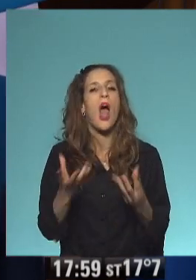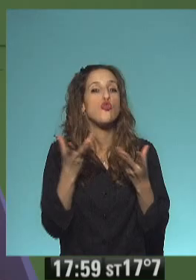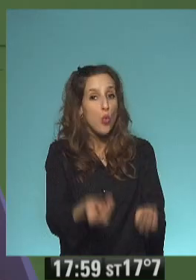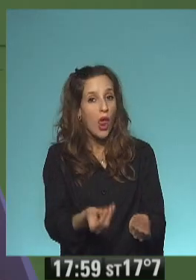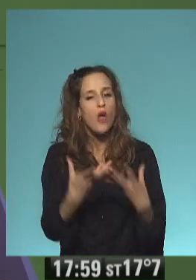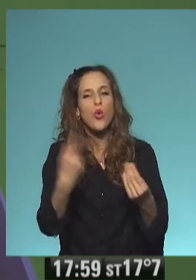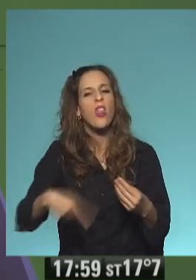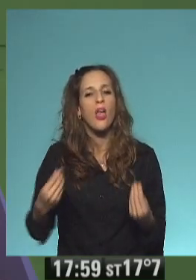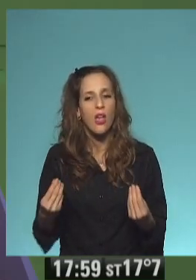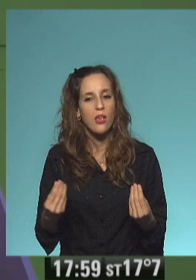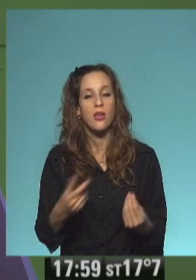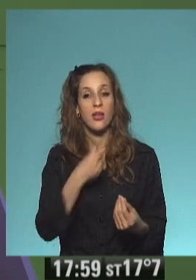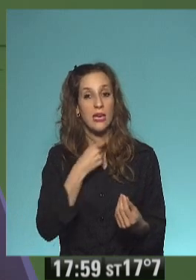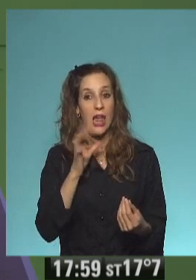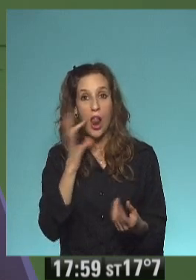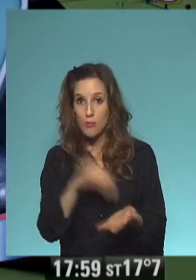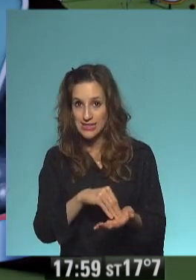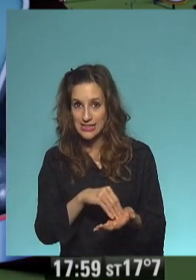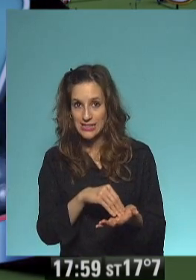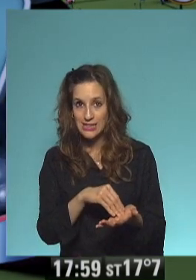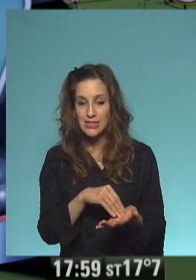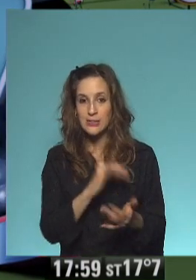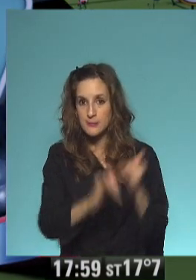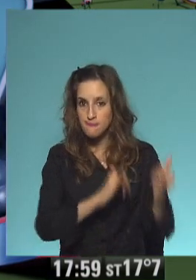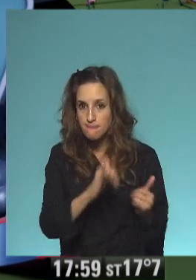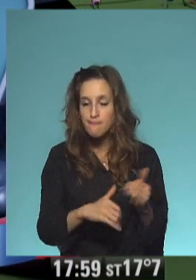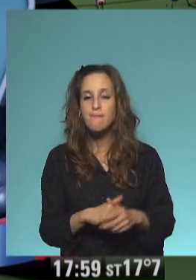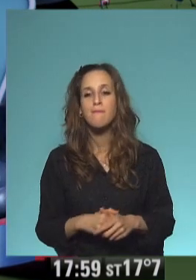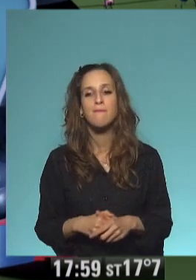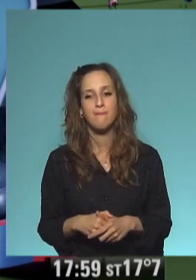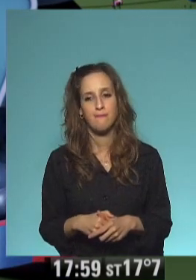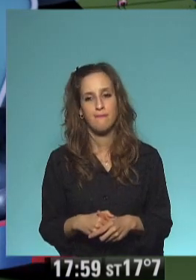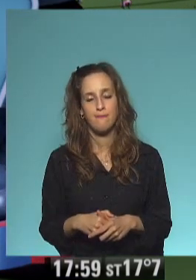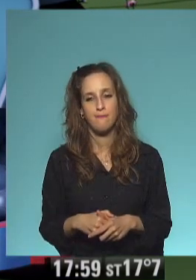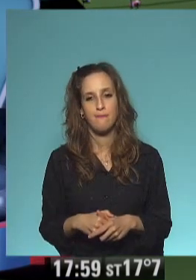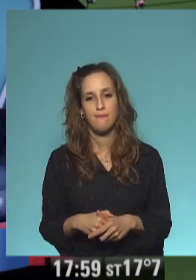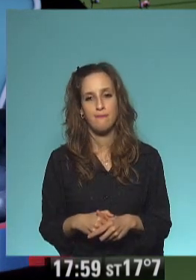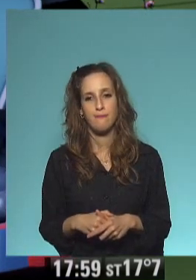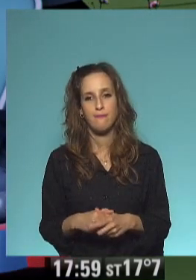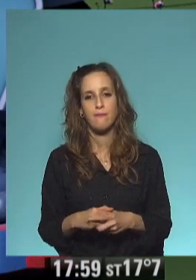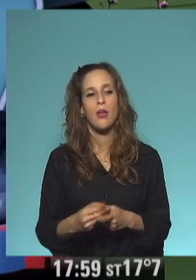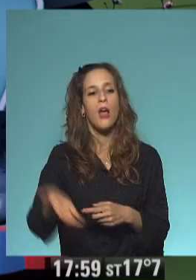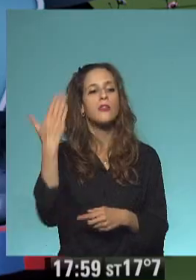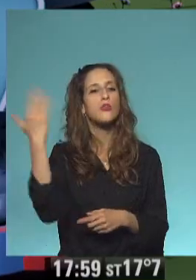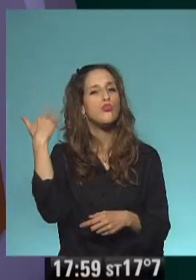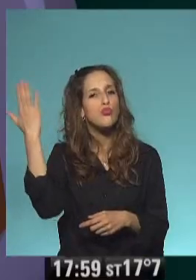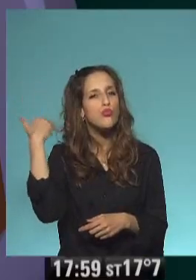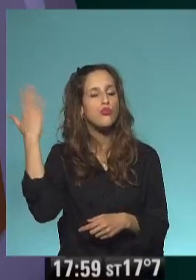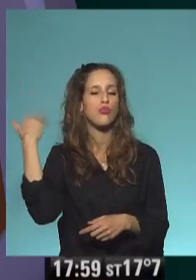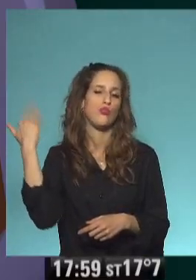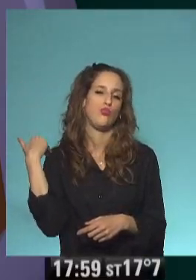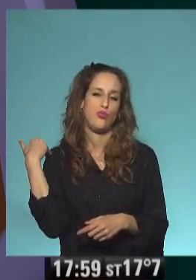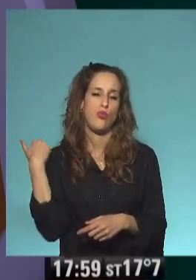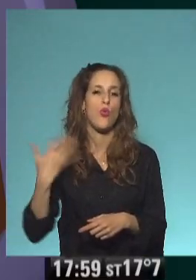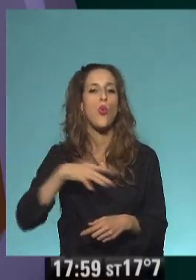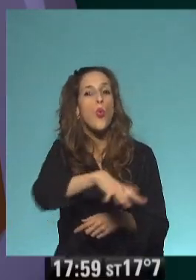qué? ¿Quieren saber otra cosa? Sí. Sí, sí, sí. Antes de que yo llegara hace mucho tiempo, en